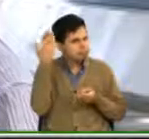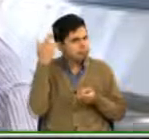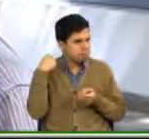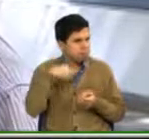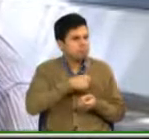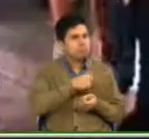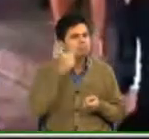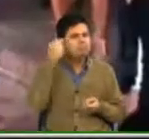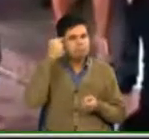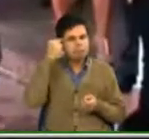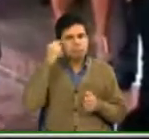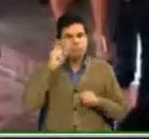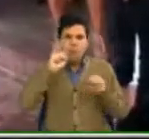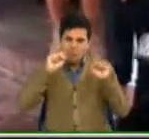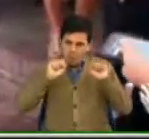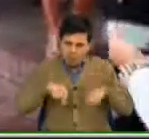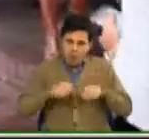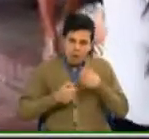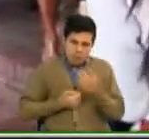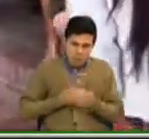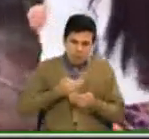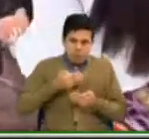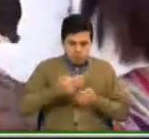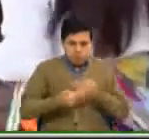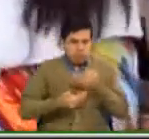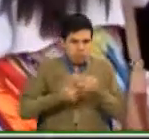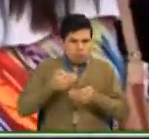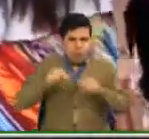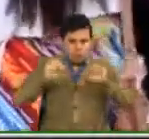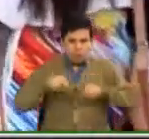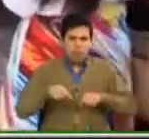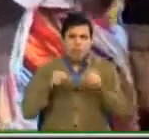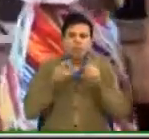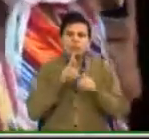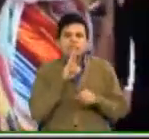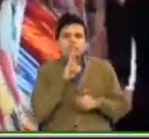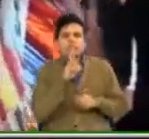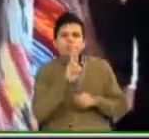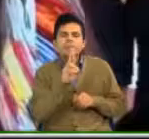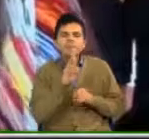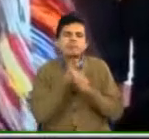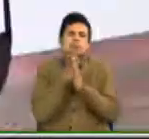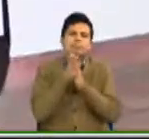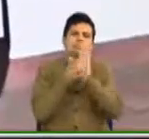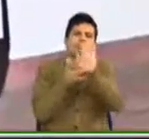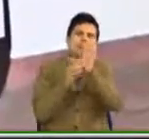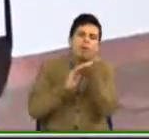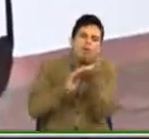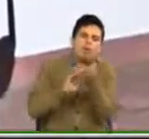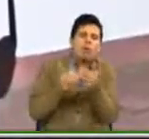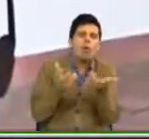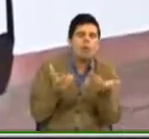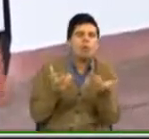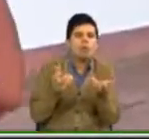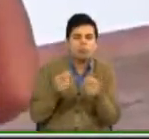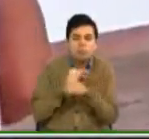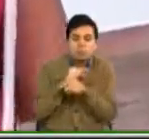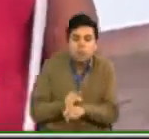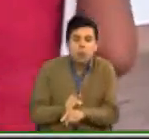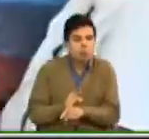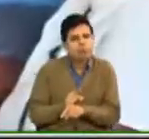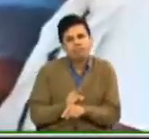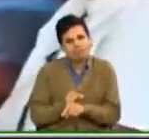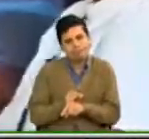sí debe ser gradual, que los resultados no se van a ver de un momento a otro, pero que en el transcurso